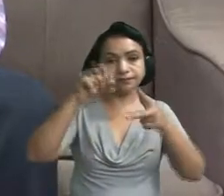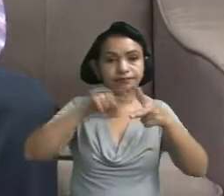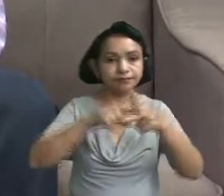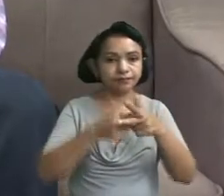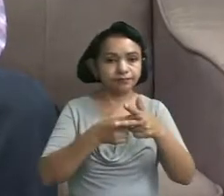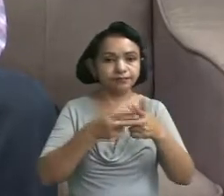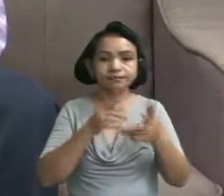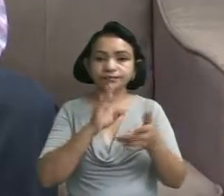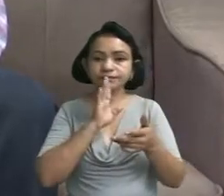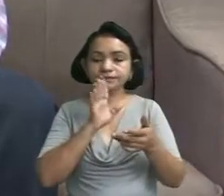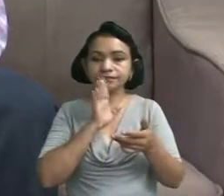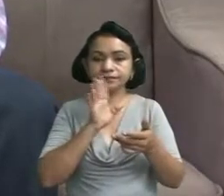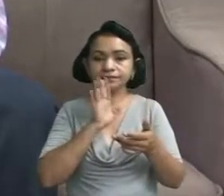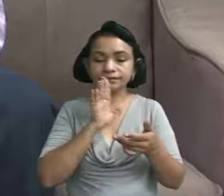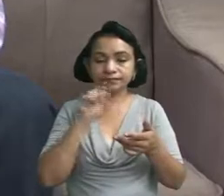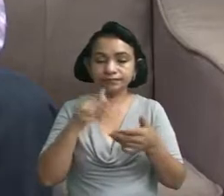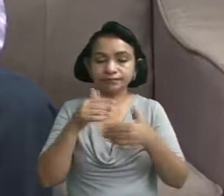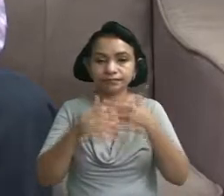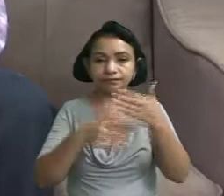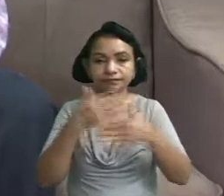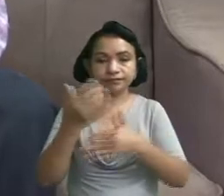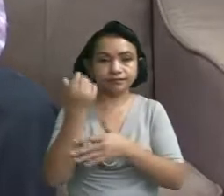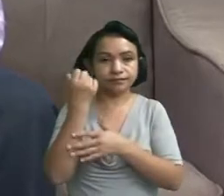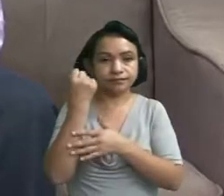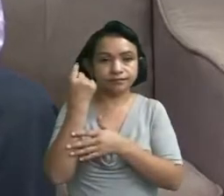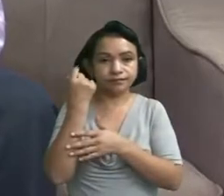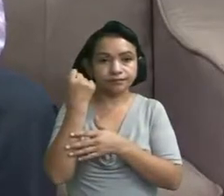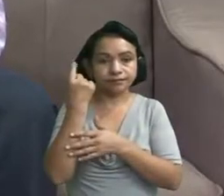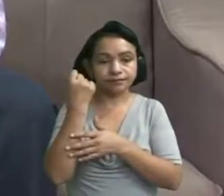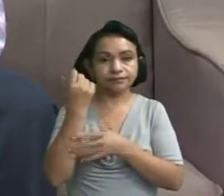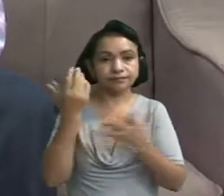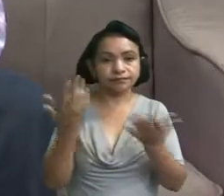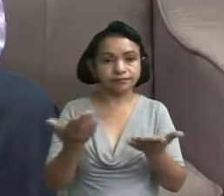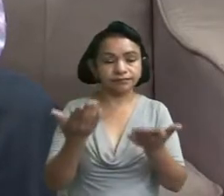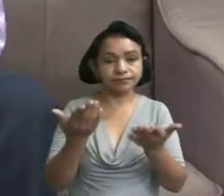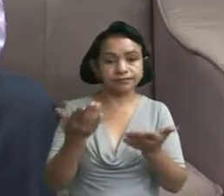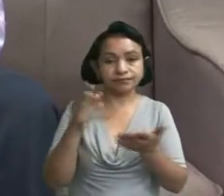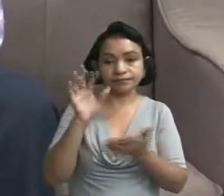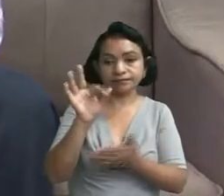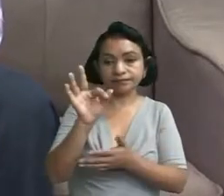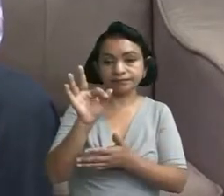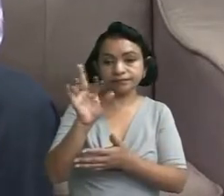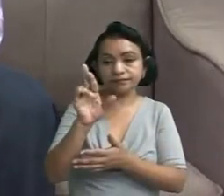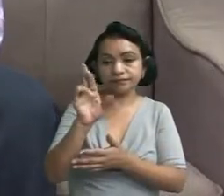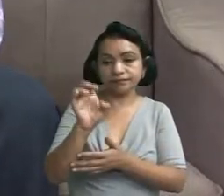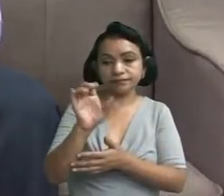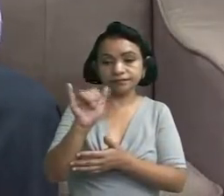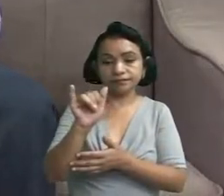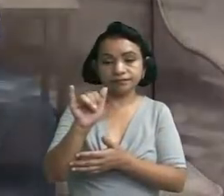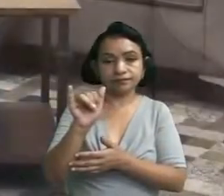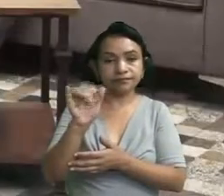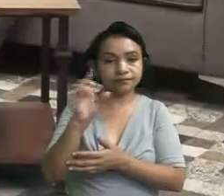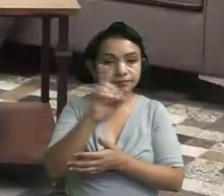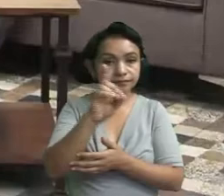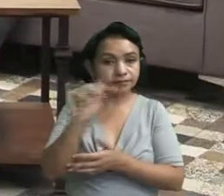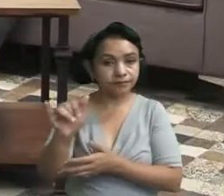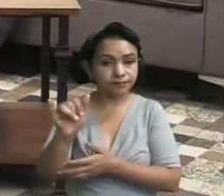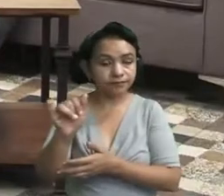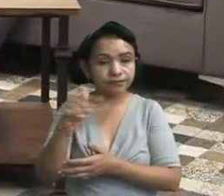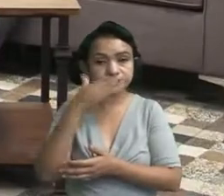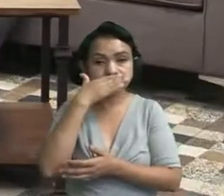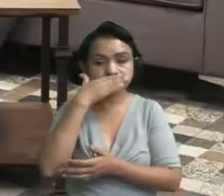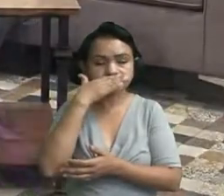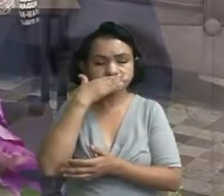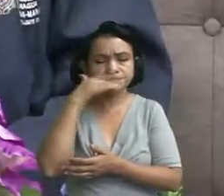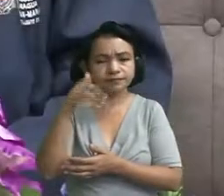pues, hemos conversado y estamos en ese proceso de entendimiento con el compañero Freddy Franco, quien es diputado ante la bancada del Frente Sandinista de